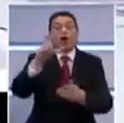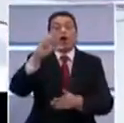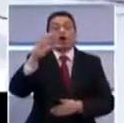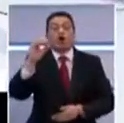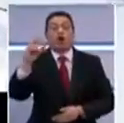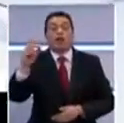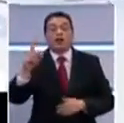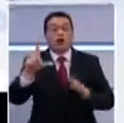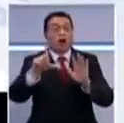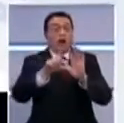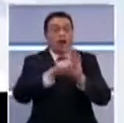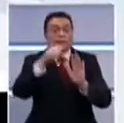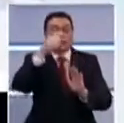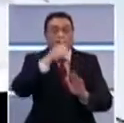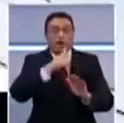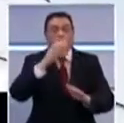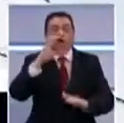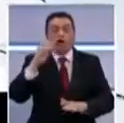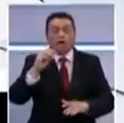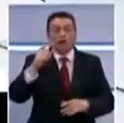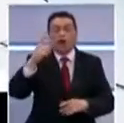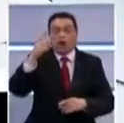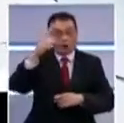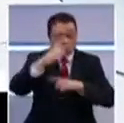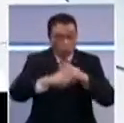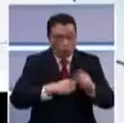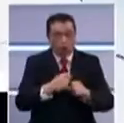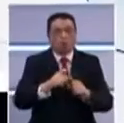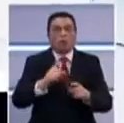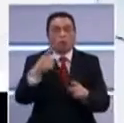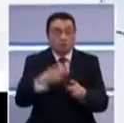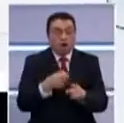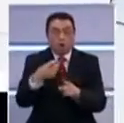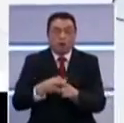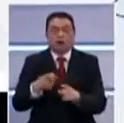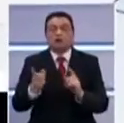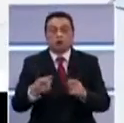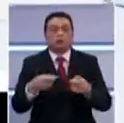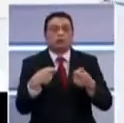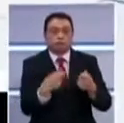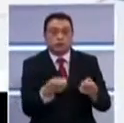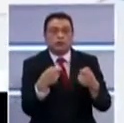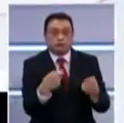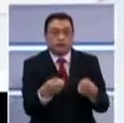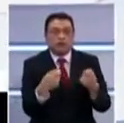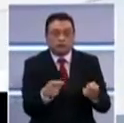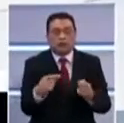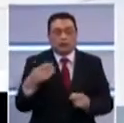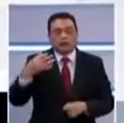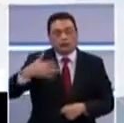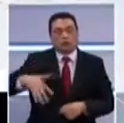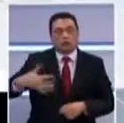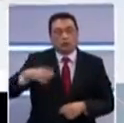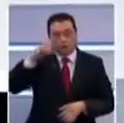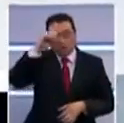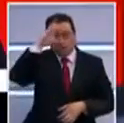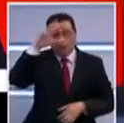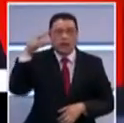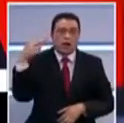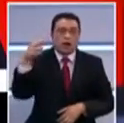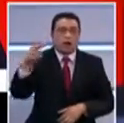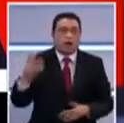cobre sea anual y no sea mensual que eso también significa un costo financiero para la minera estatal